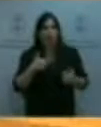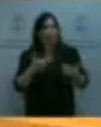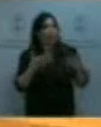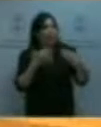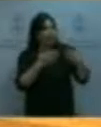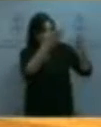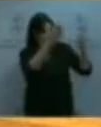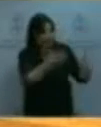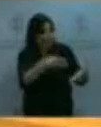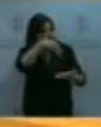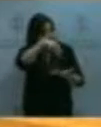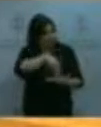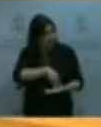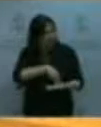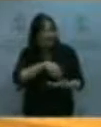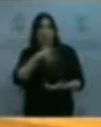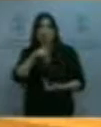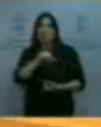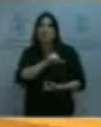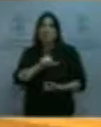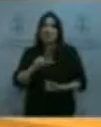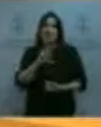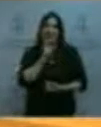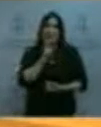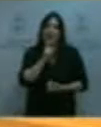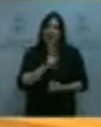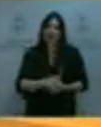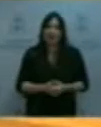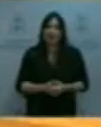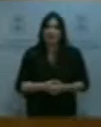complicada. Es una semana bastante complicada,